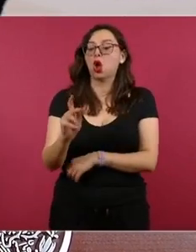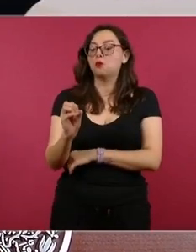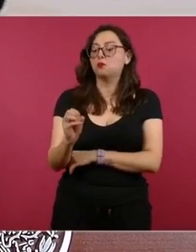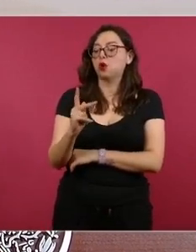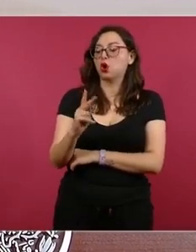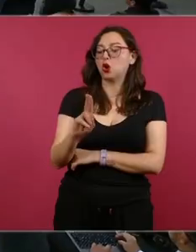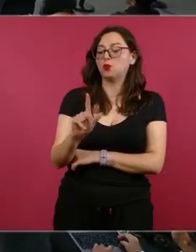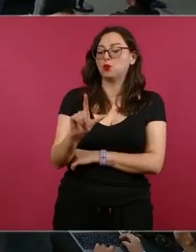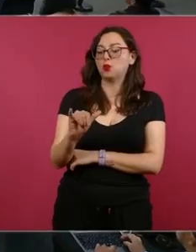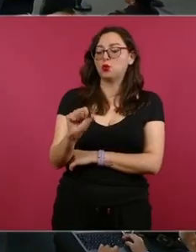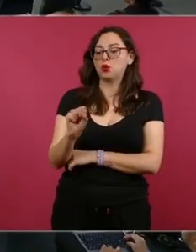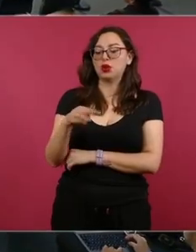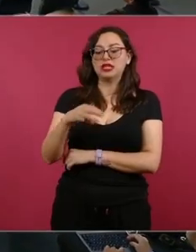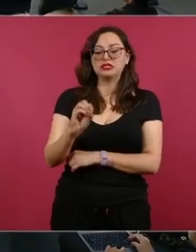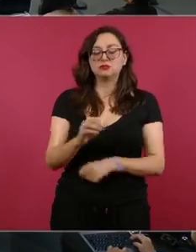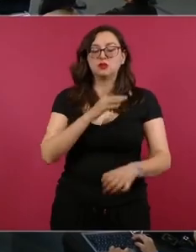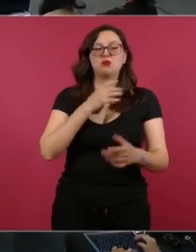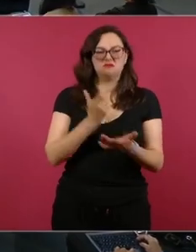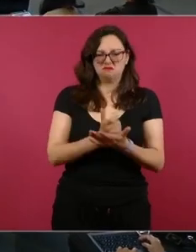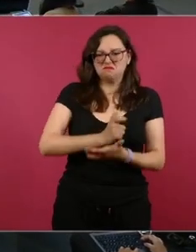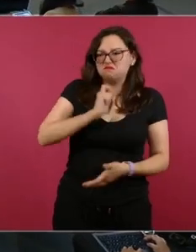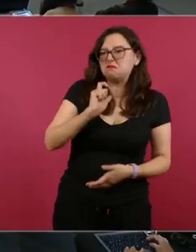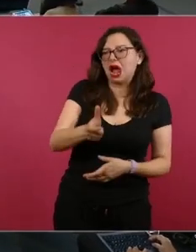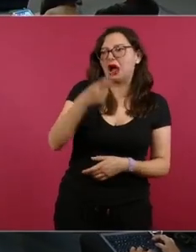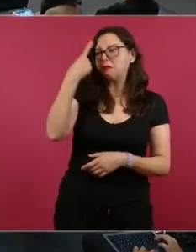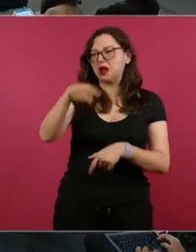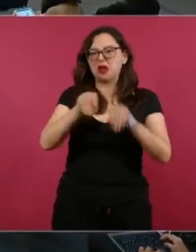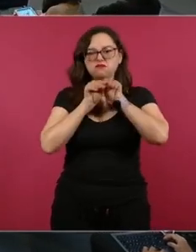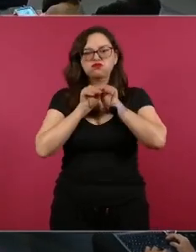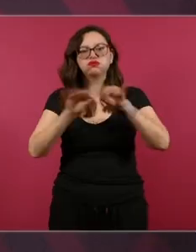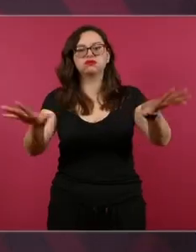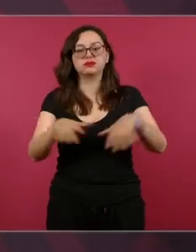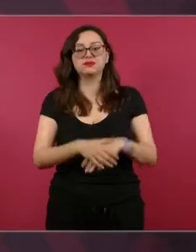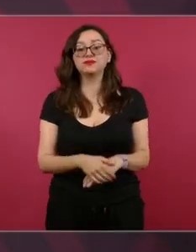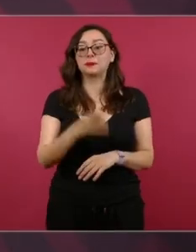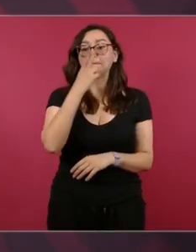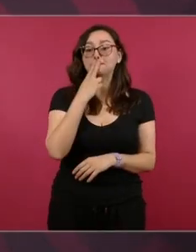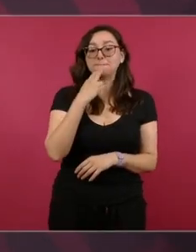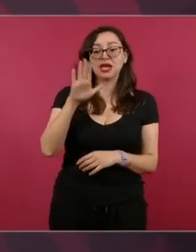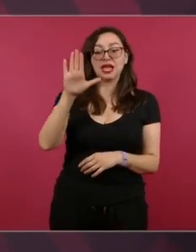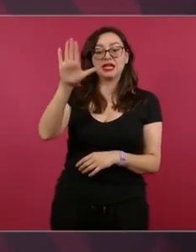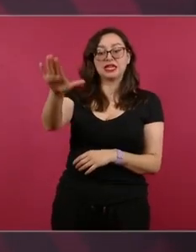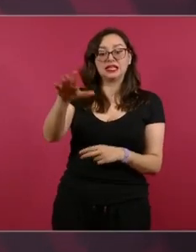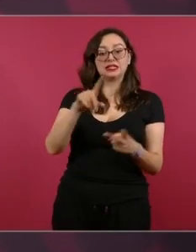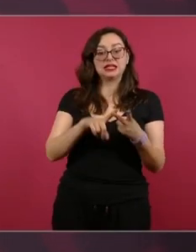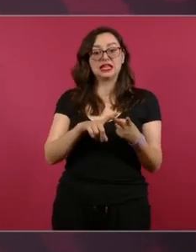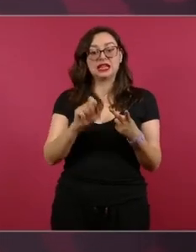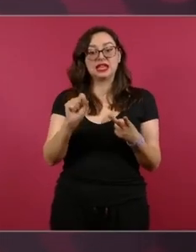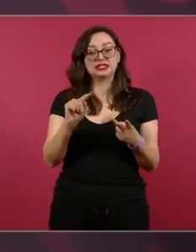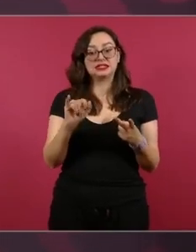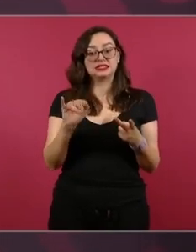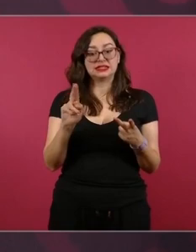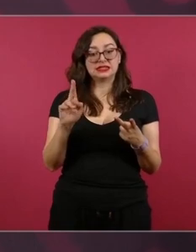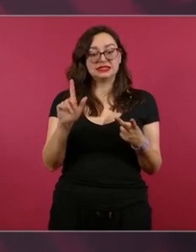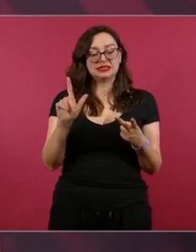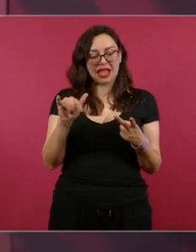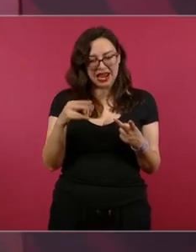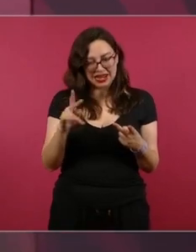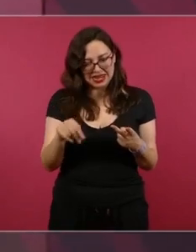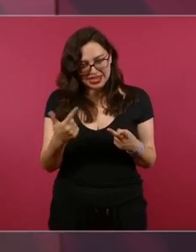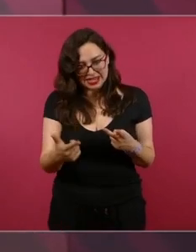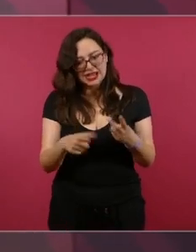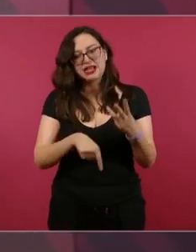Entonces empezaban con Hitler y con Stalin, pasaban por Perón, Hugo Chávez,